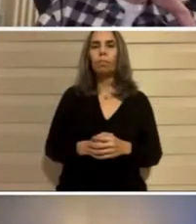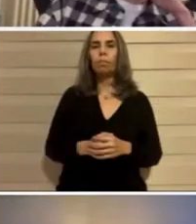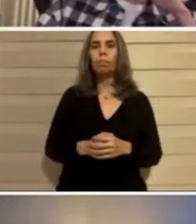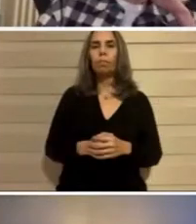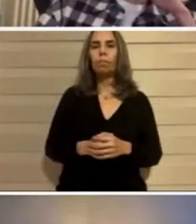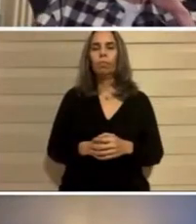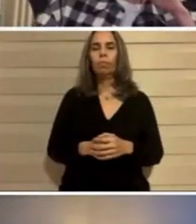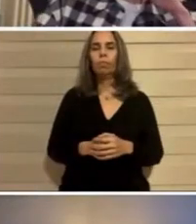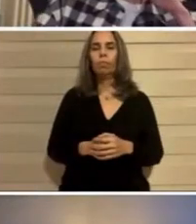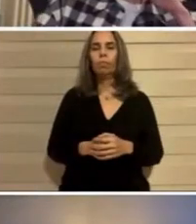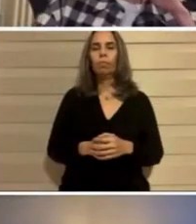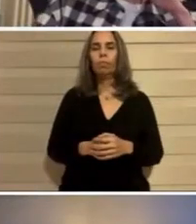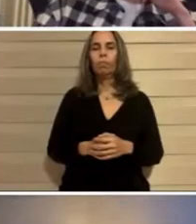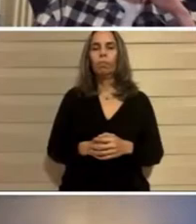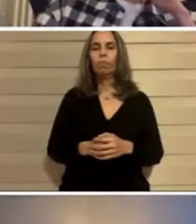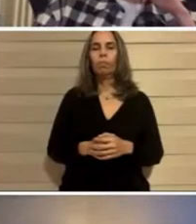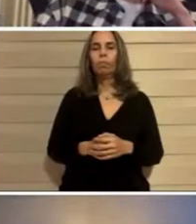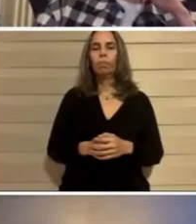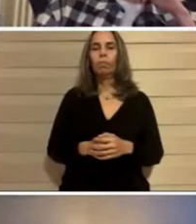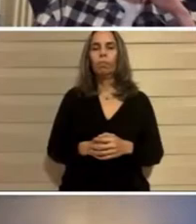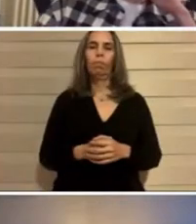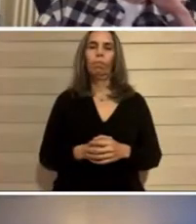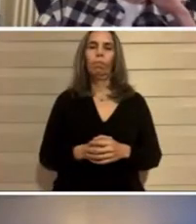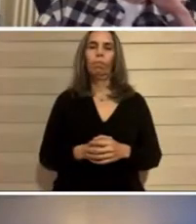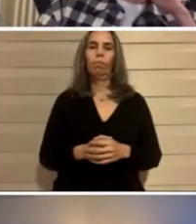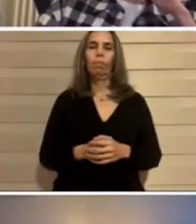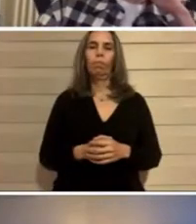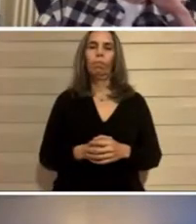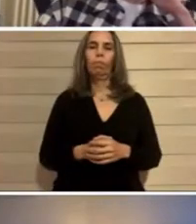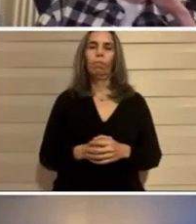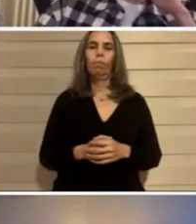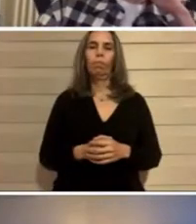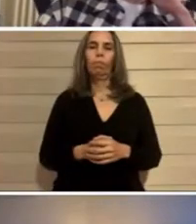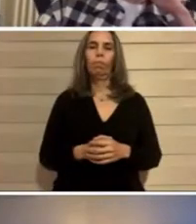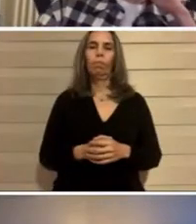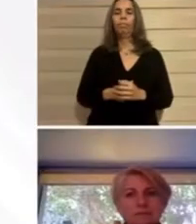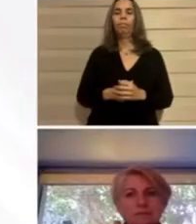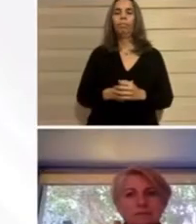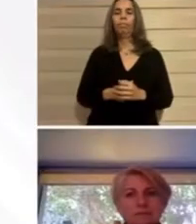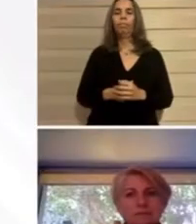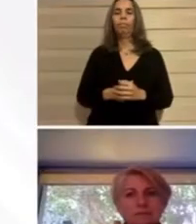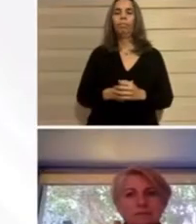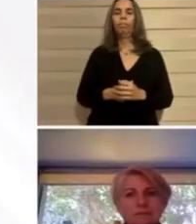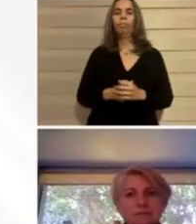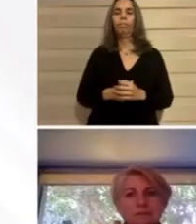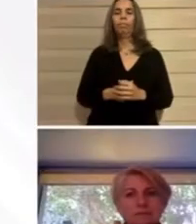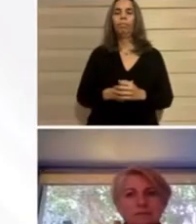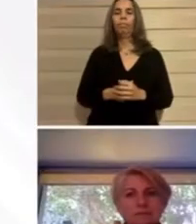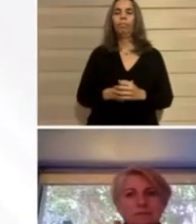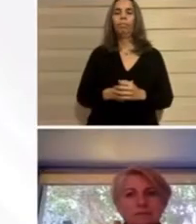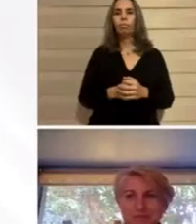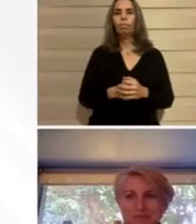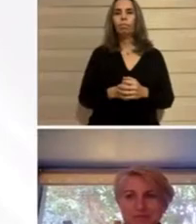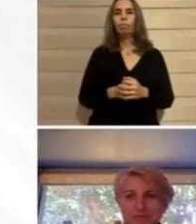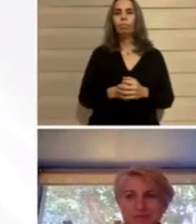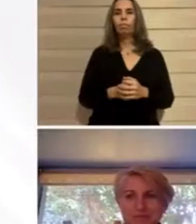Cruz 52 Suárez. Hasta la vista. Muchas gracias.